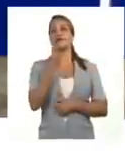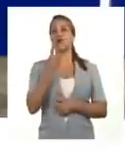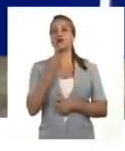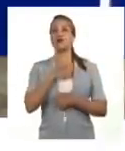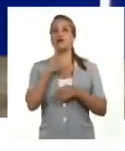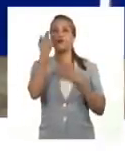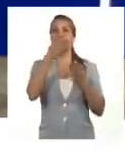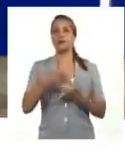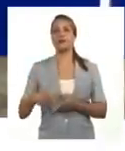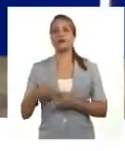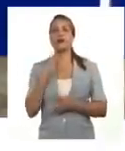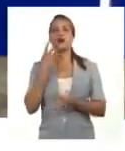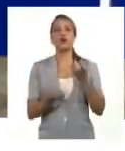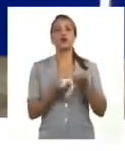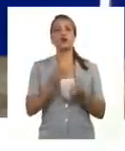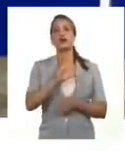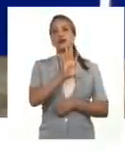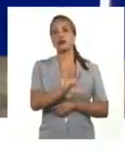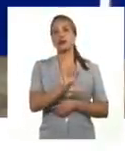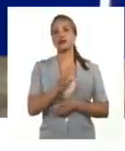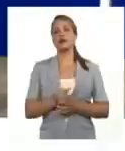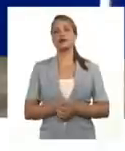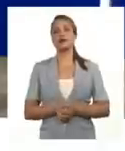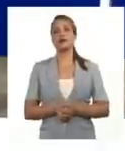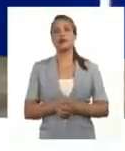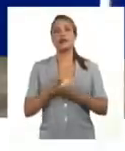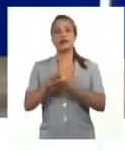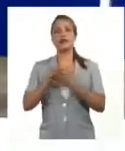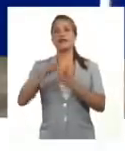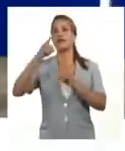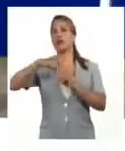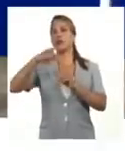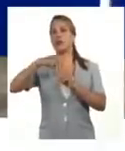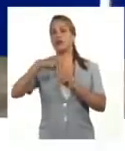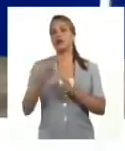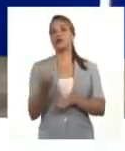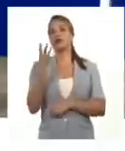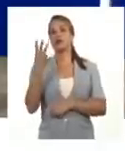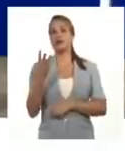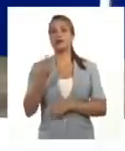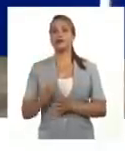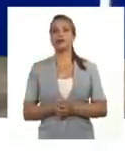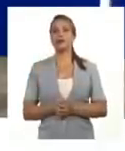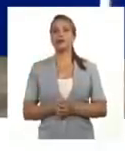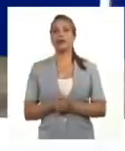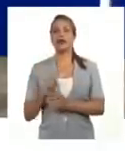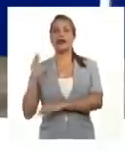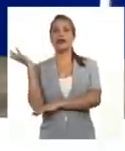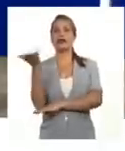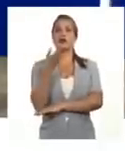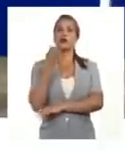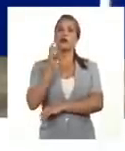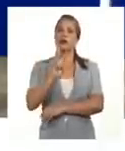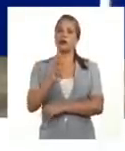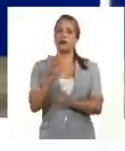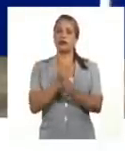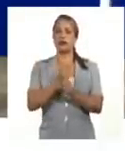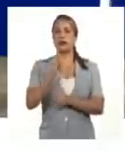fallecidos. Cocina, 5. Servicios técnicos, 3. Gastronomía, 3